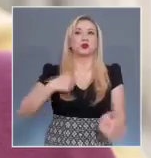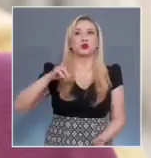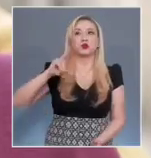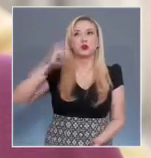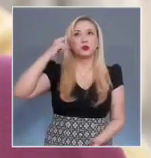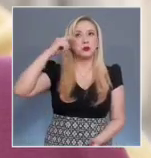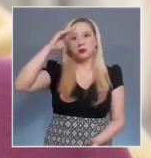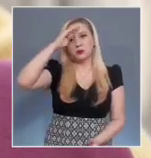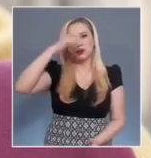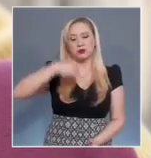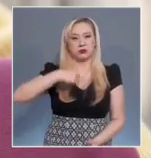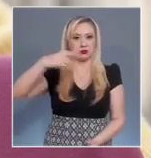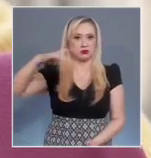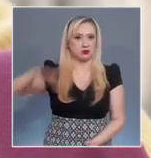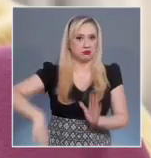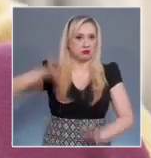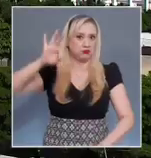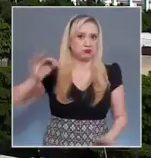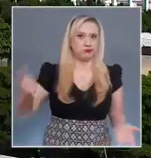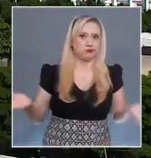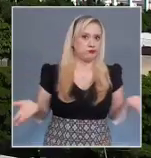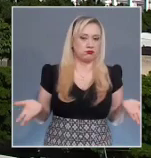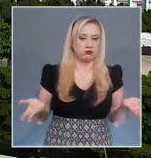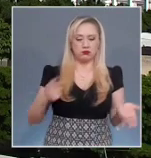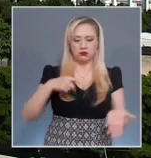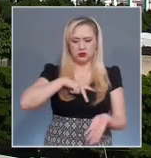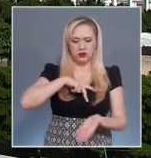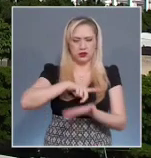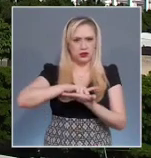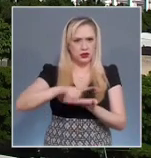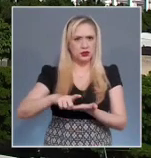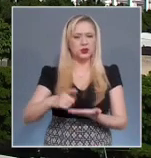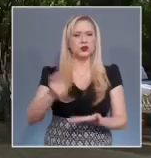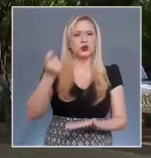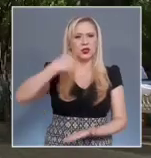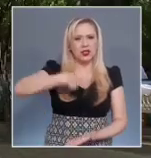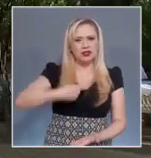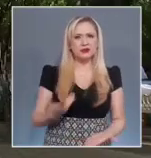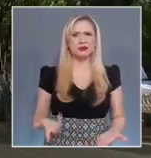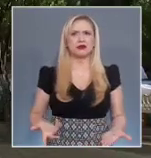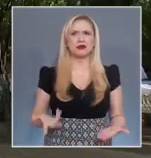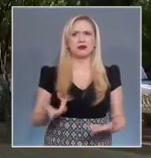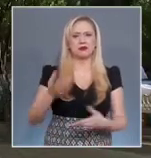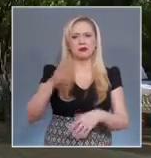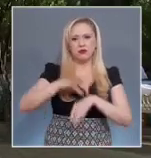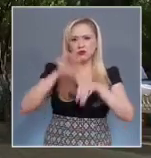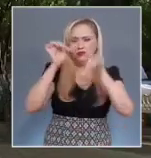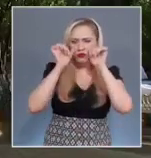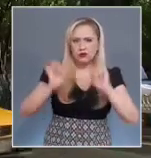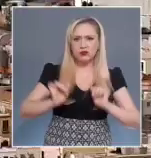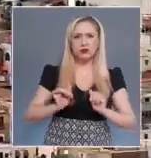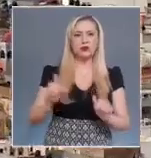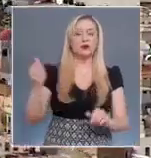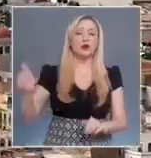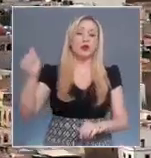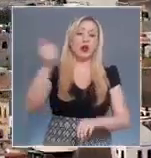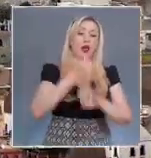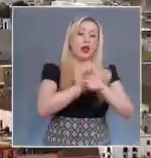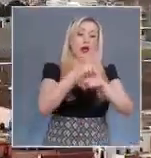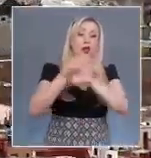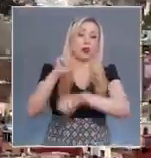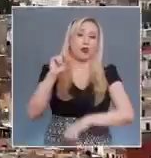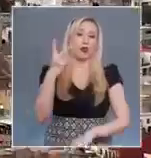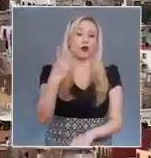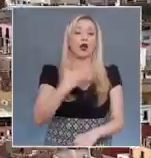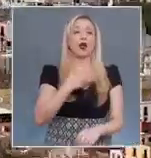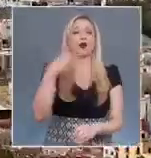a la intimidad, entre otros. Cada entidad federativa de nuestro país tiene su propia ley para el registro de documentos, como el acta de